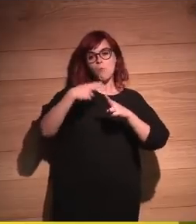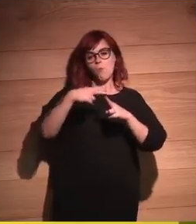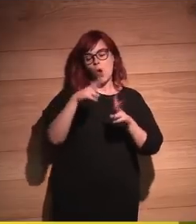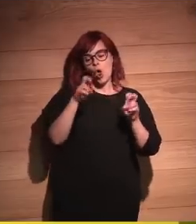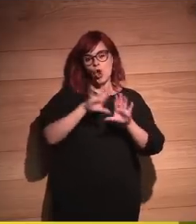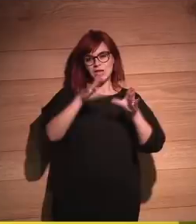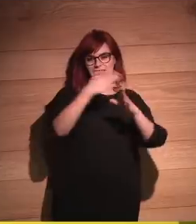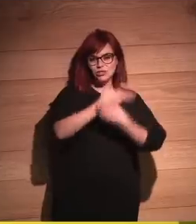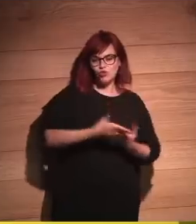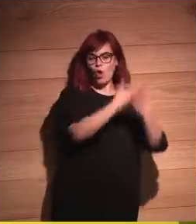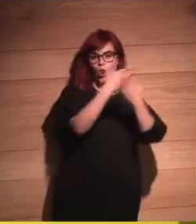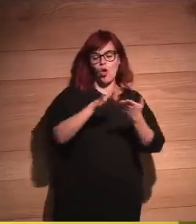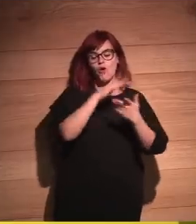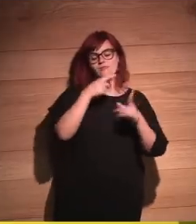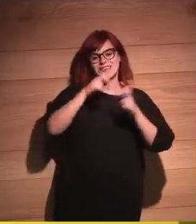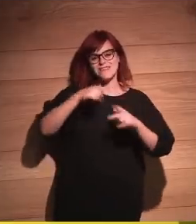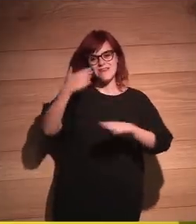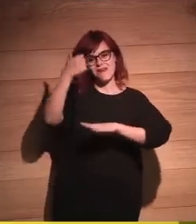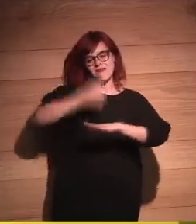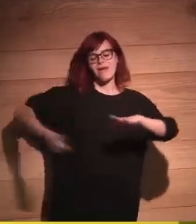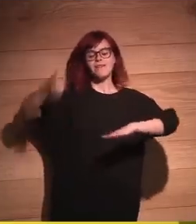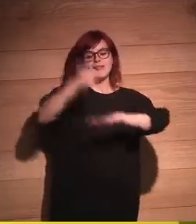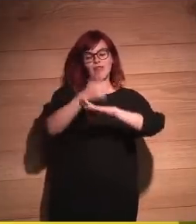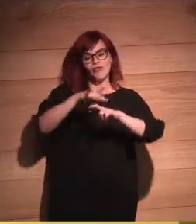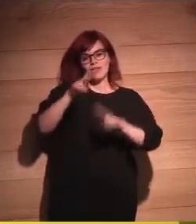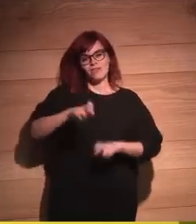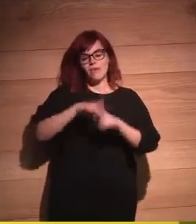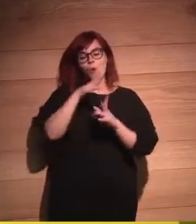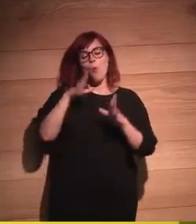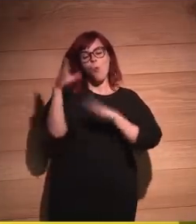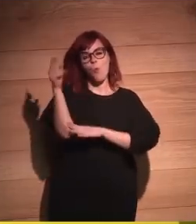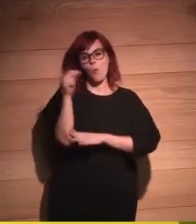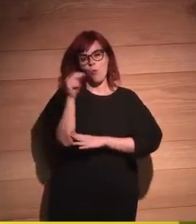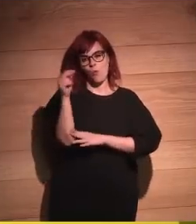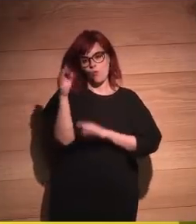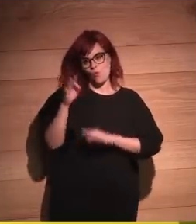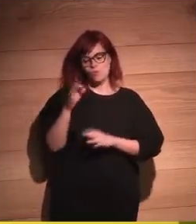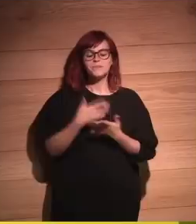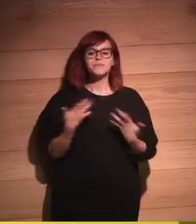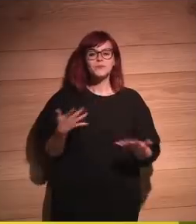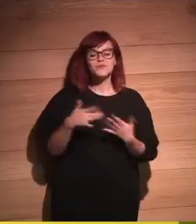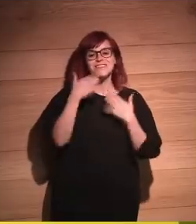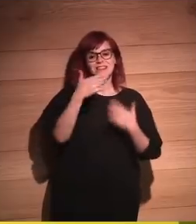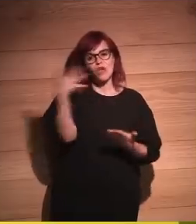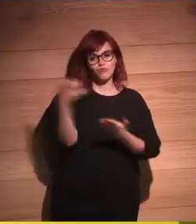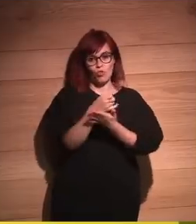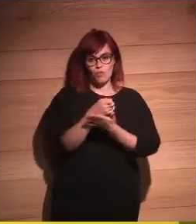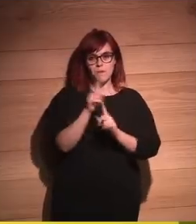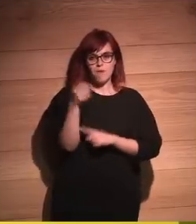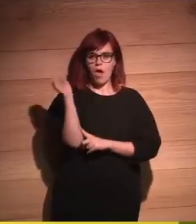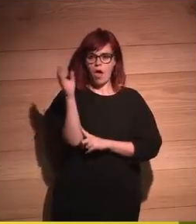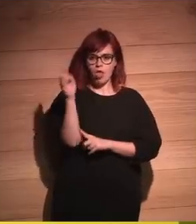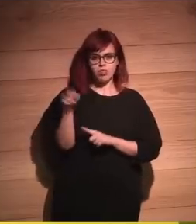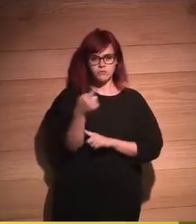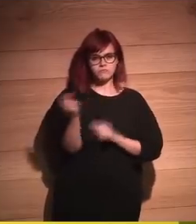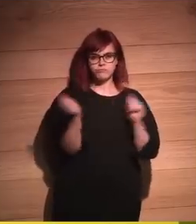Ciencia Política en la Universidad Autónoma de Madrid. Bueno, creo que tanto la exposición que nos va a hacer Miguel Ángel como el debate que vamos a tener después va